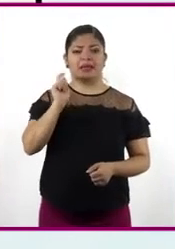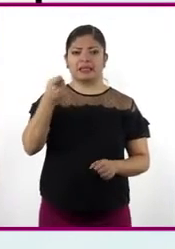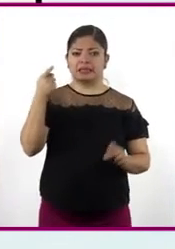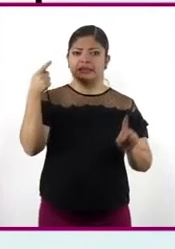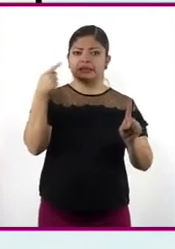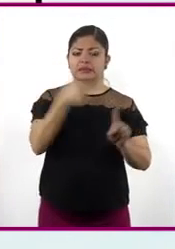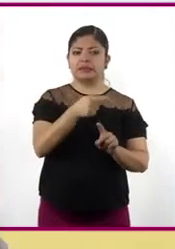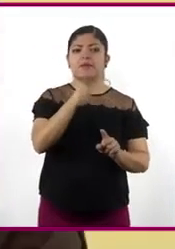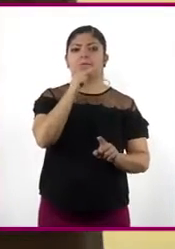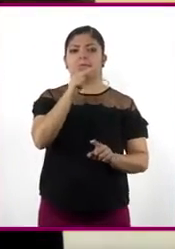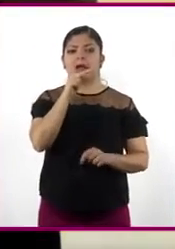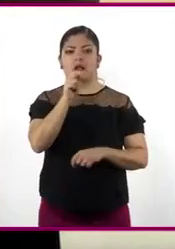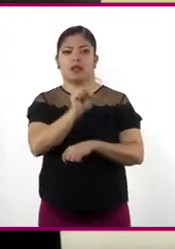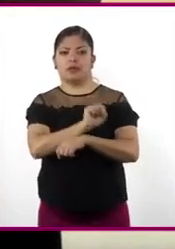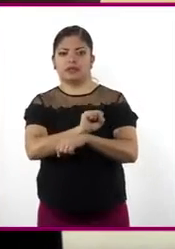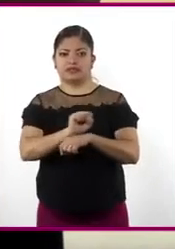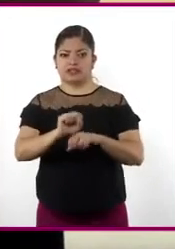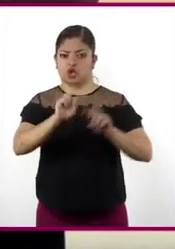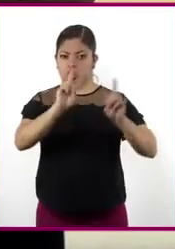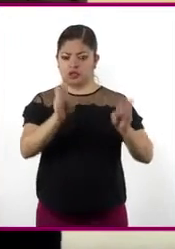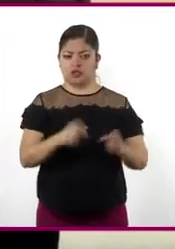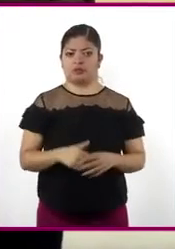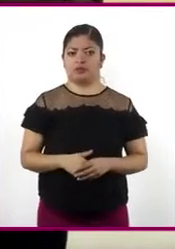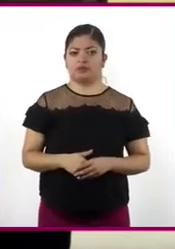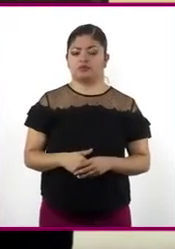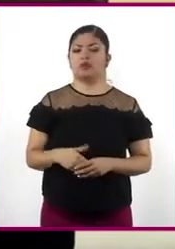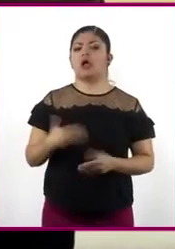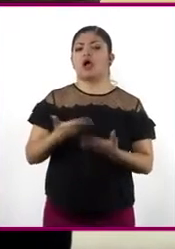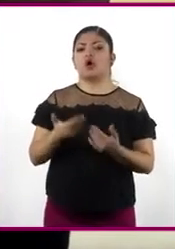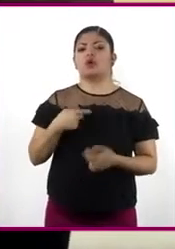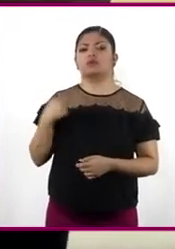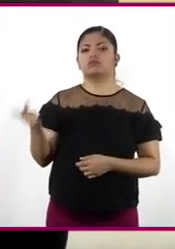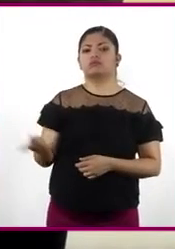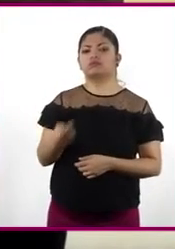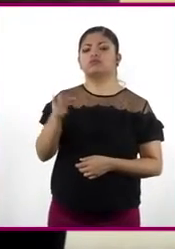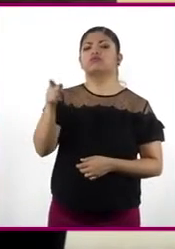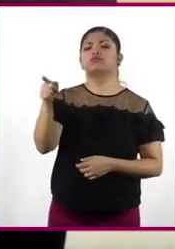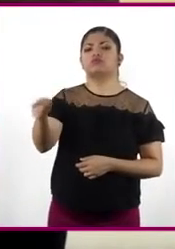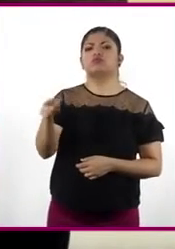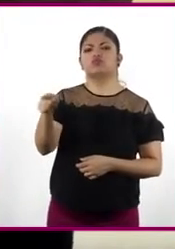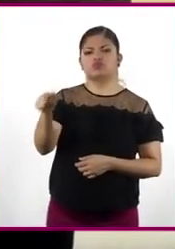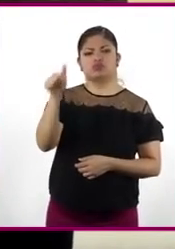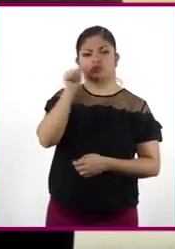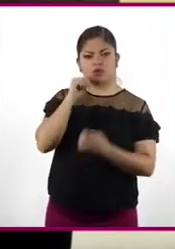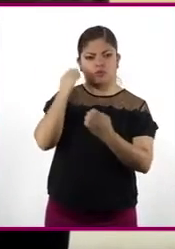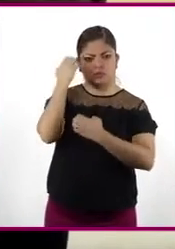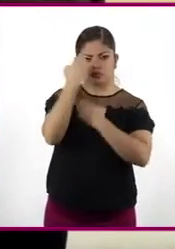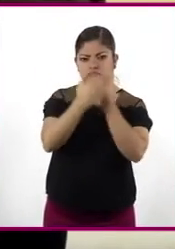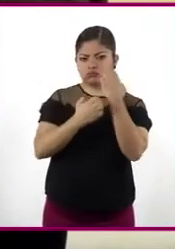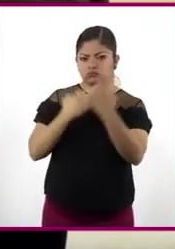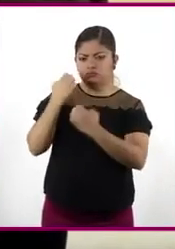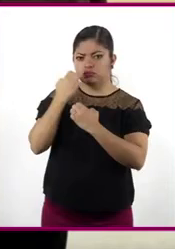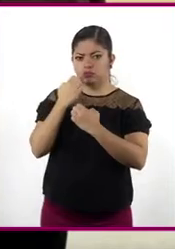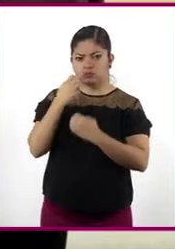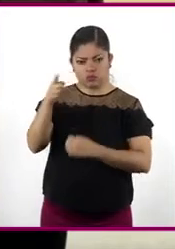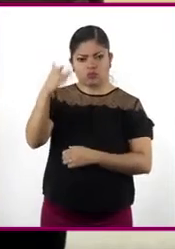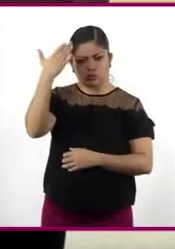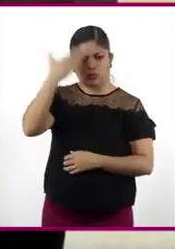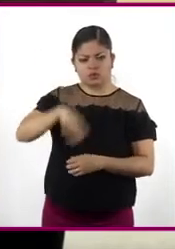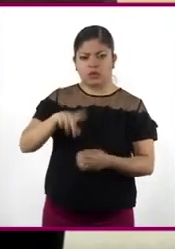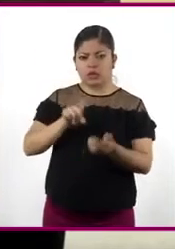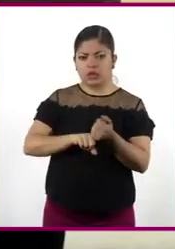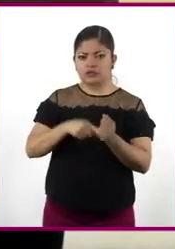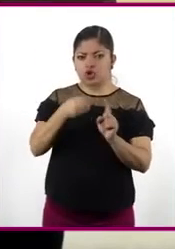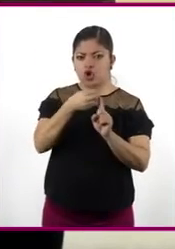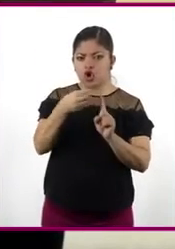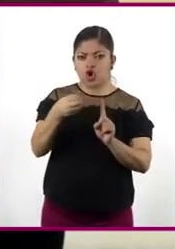tema. Sherlock Holmes, tú que eres tan observador, ¿has descubierto si se utiliza algún patrón que ayude a